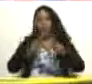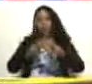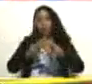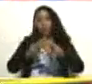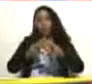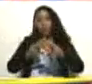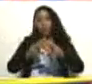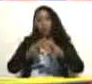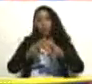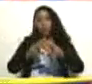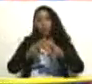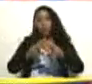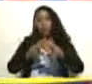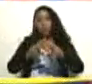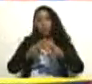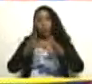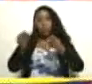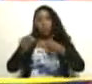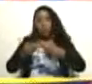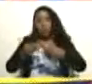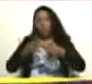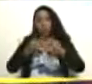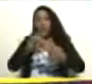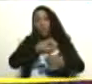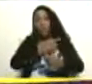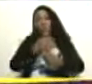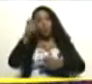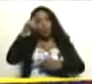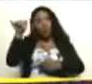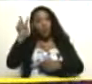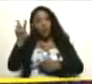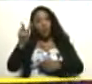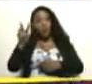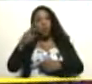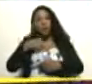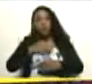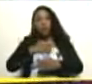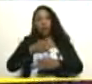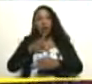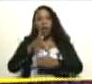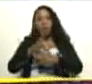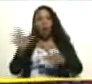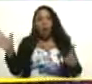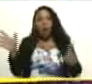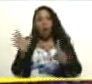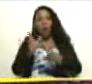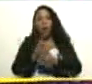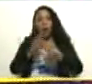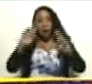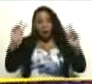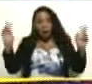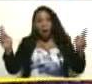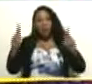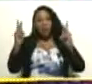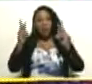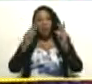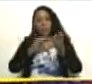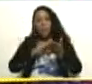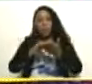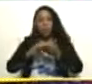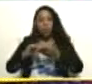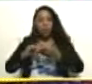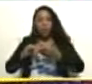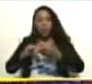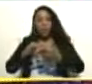transferido con toda la fuerza el pueblo de Venezuela, iremos a la conquista de la victoria en la recuperación